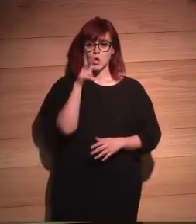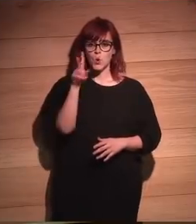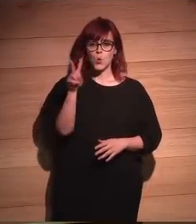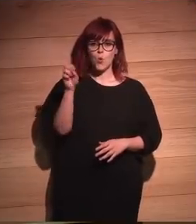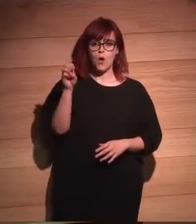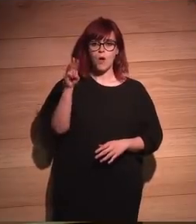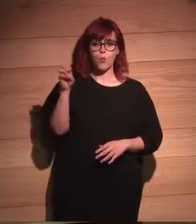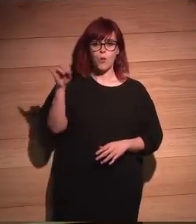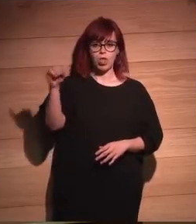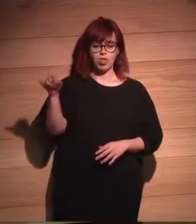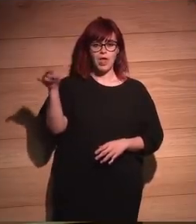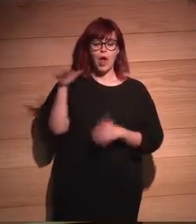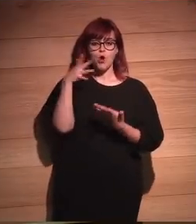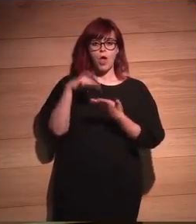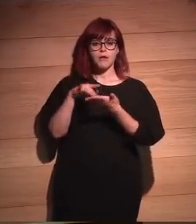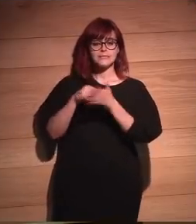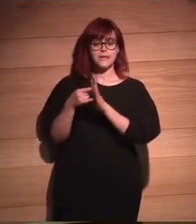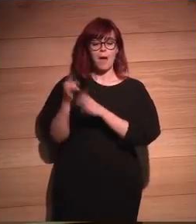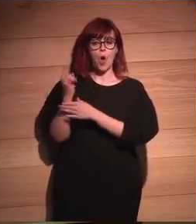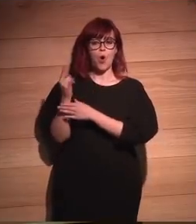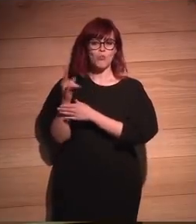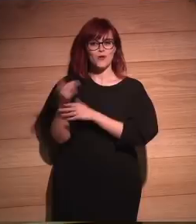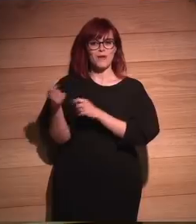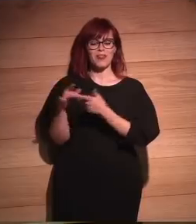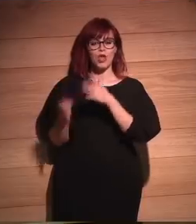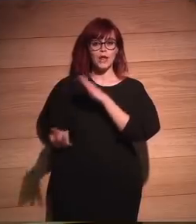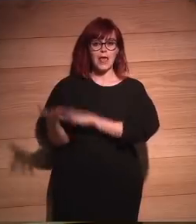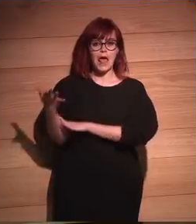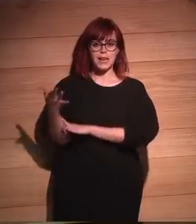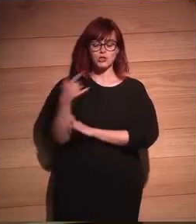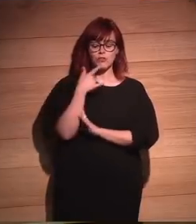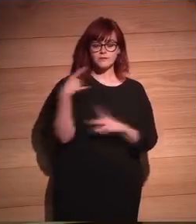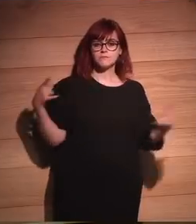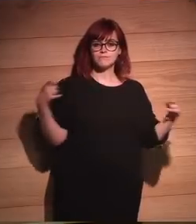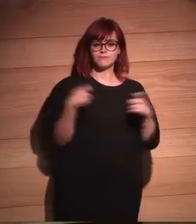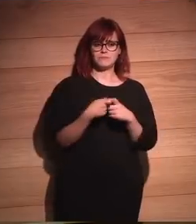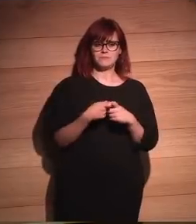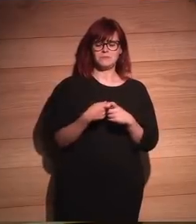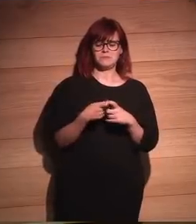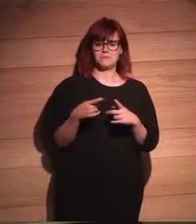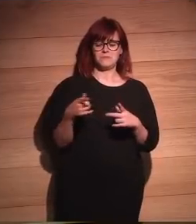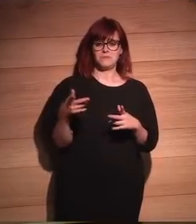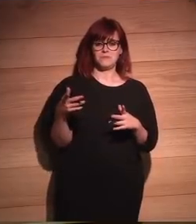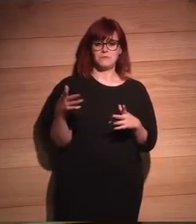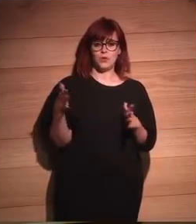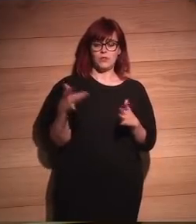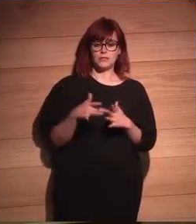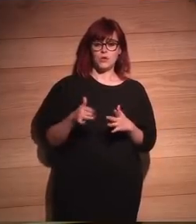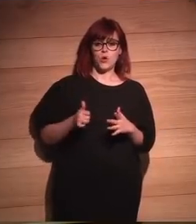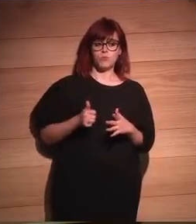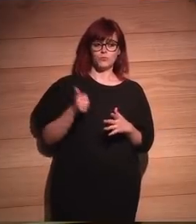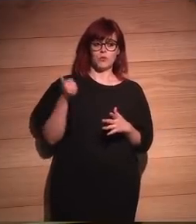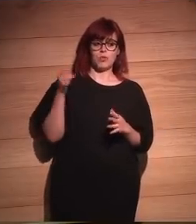sistemas operativos mutuamente incompatibles. Bueno, quería que, si te querías extender al respecto, pues darte la oportunidad. Muchas